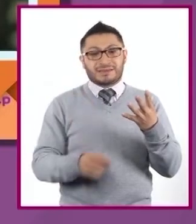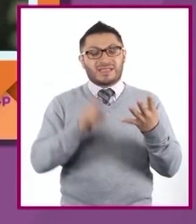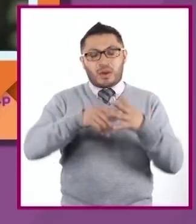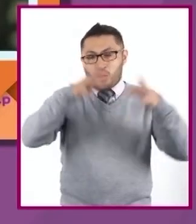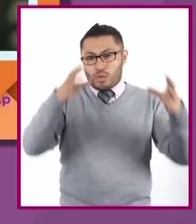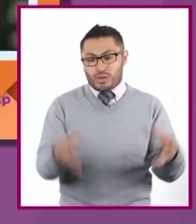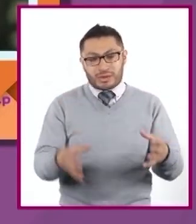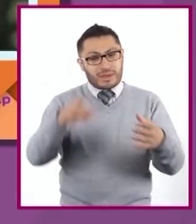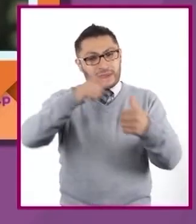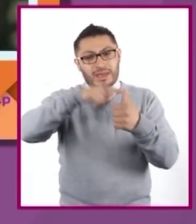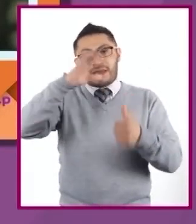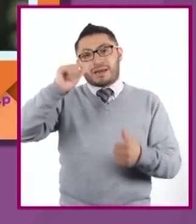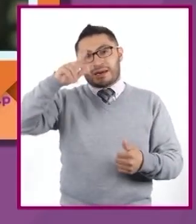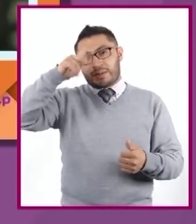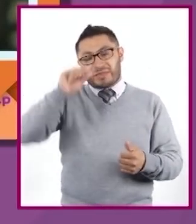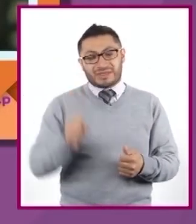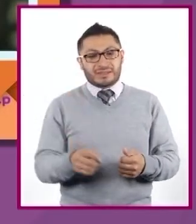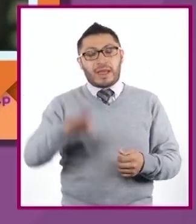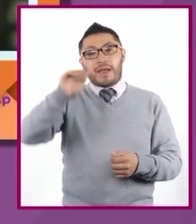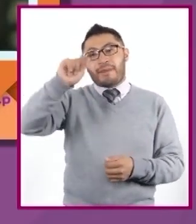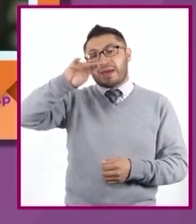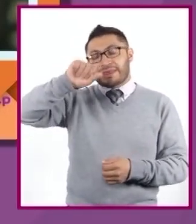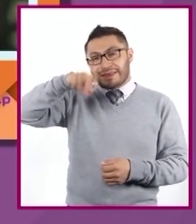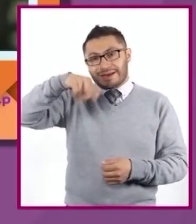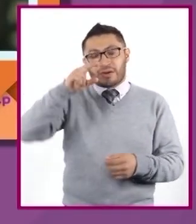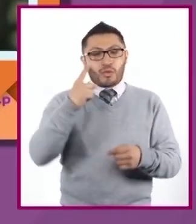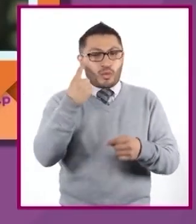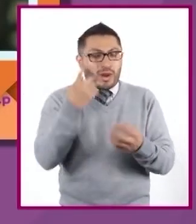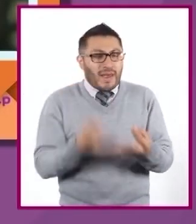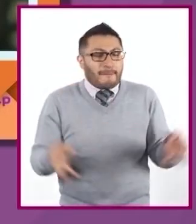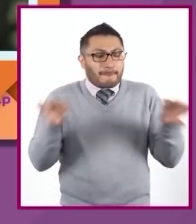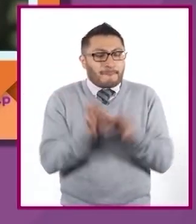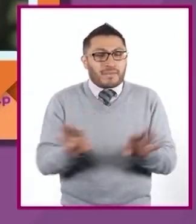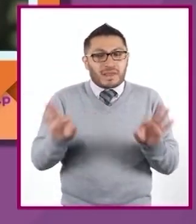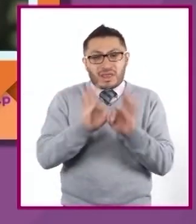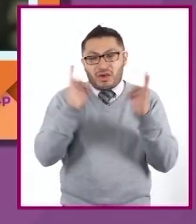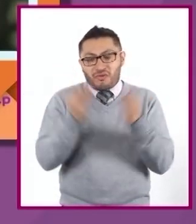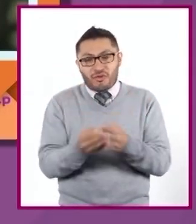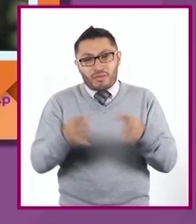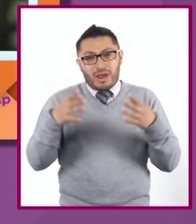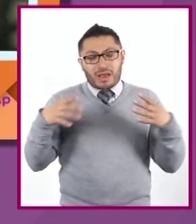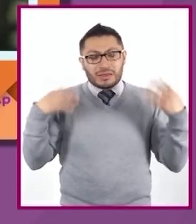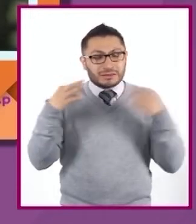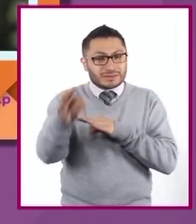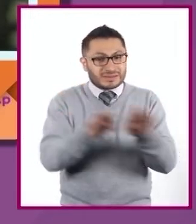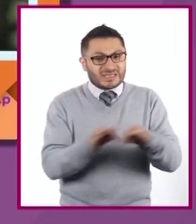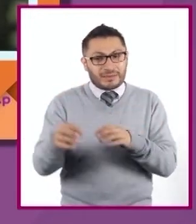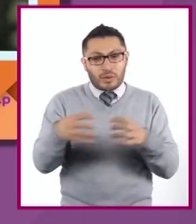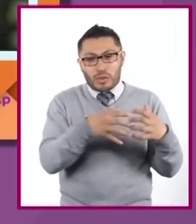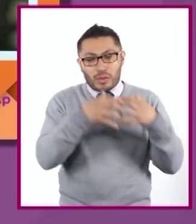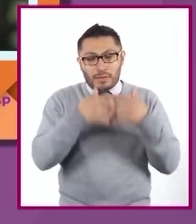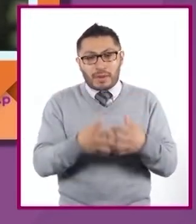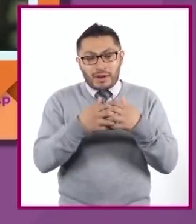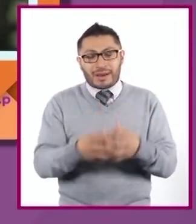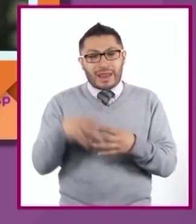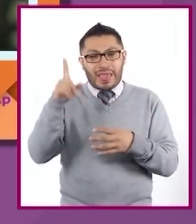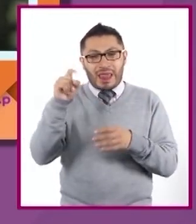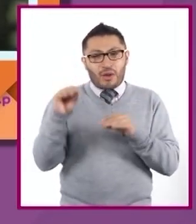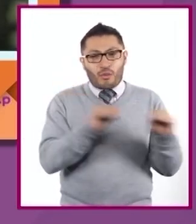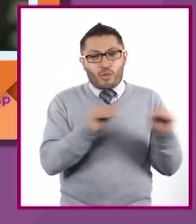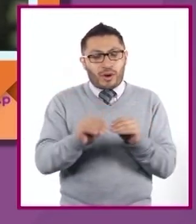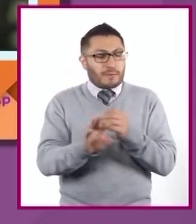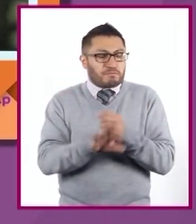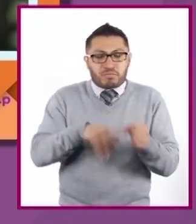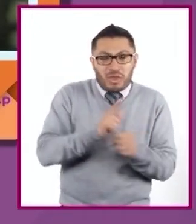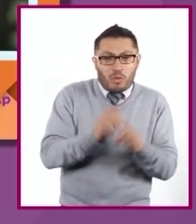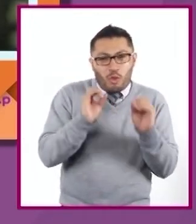El batán era una de las piezas más importantes del proceso manufacturero. Máquinas movidas por el agua, algún animal o